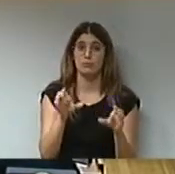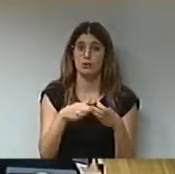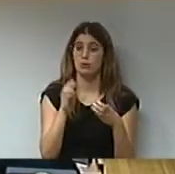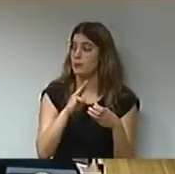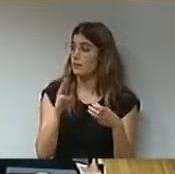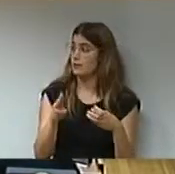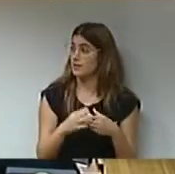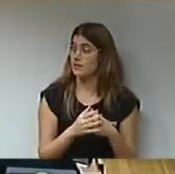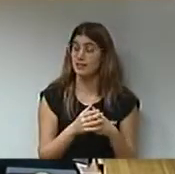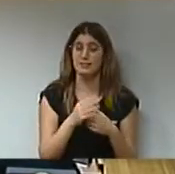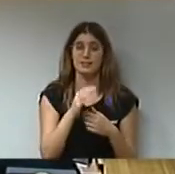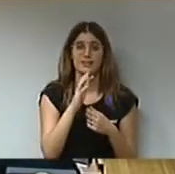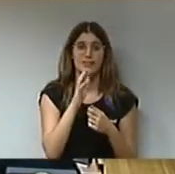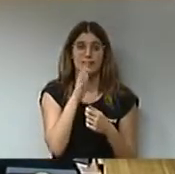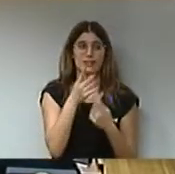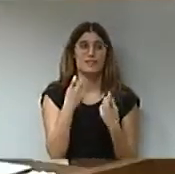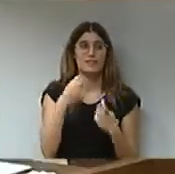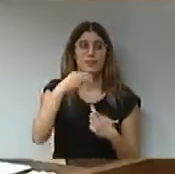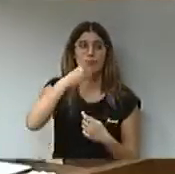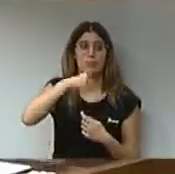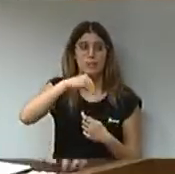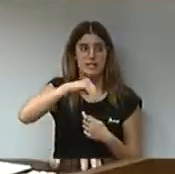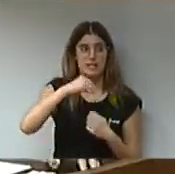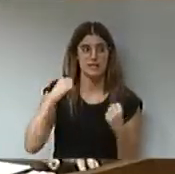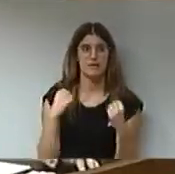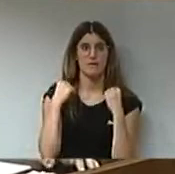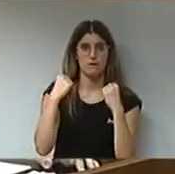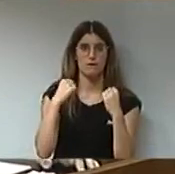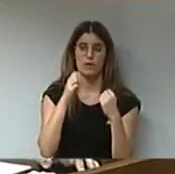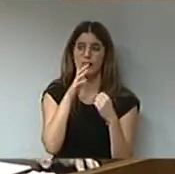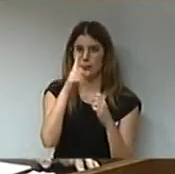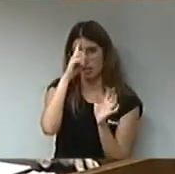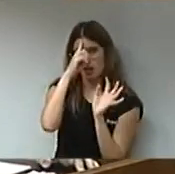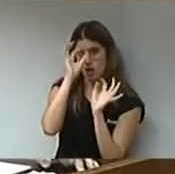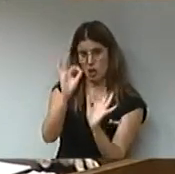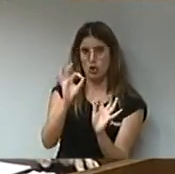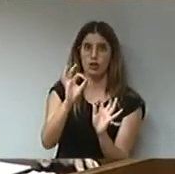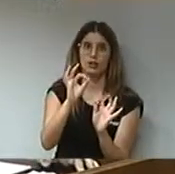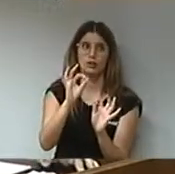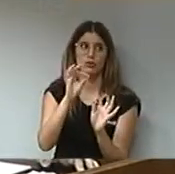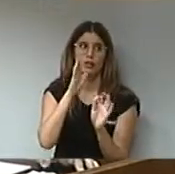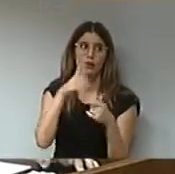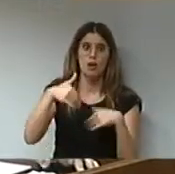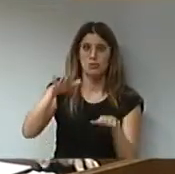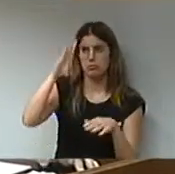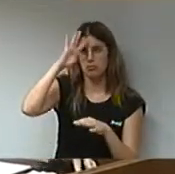Popular. Necesitamos un presidente fuerte, que haga las cosas con sentido común y sin dejarse llevar